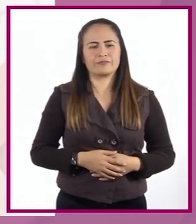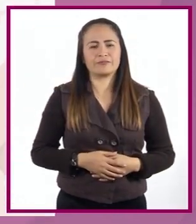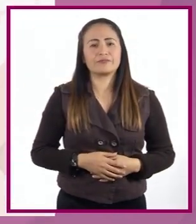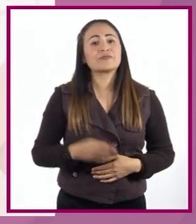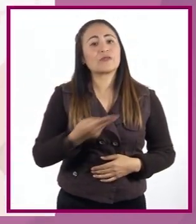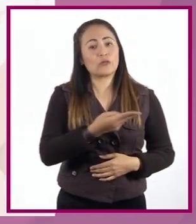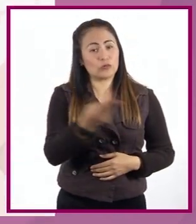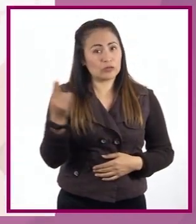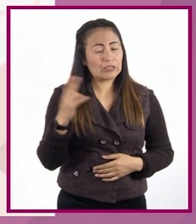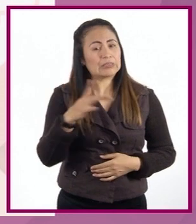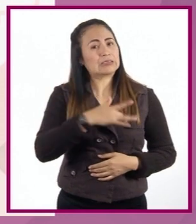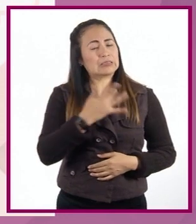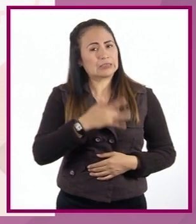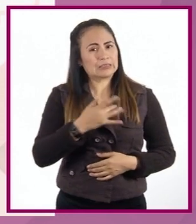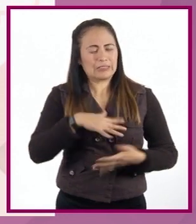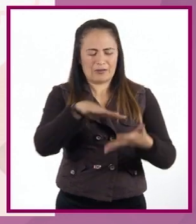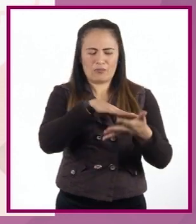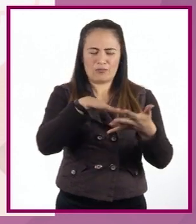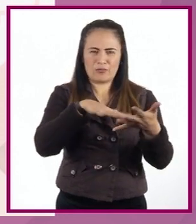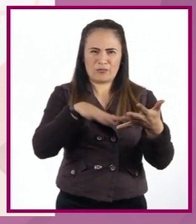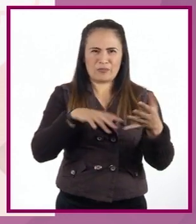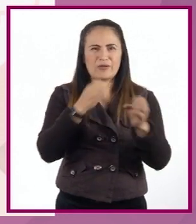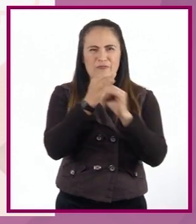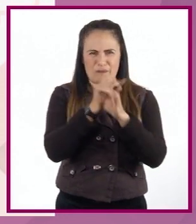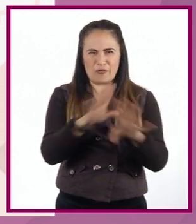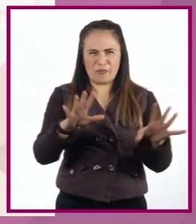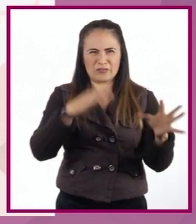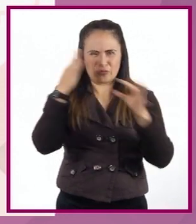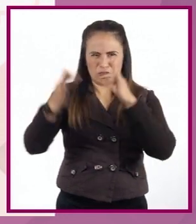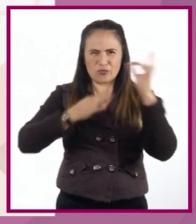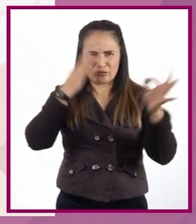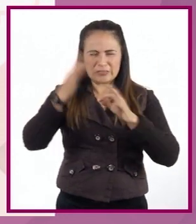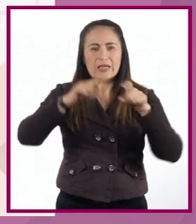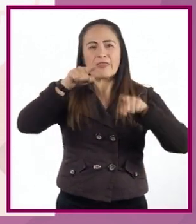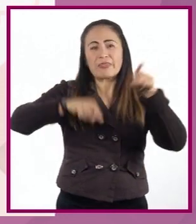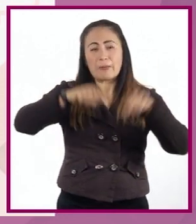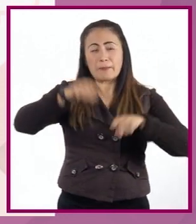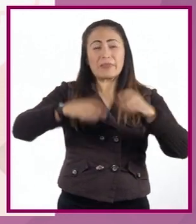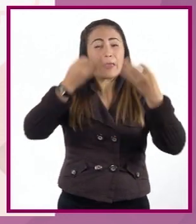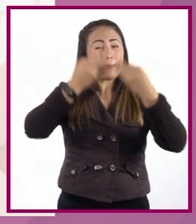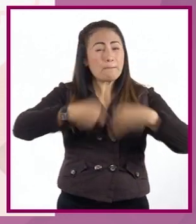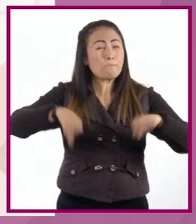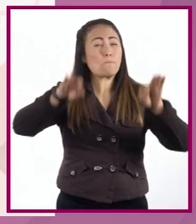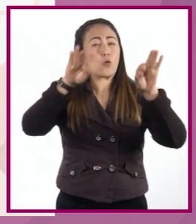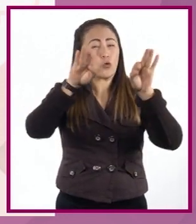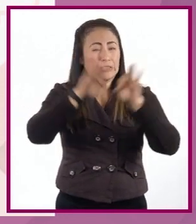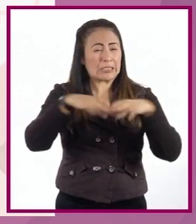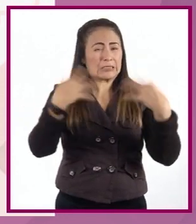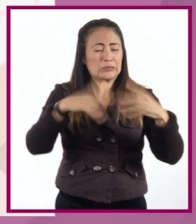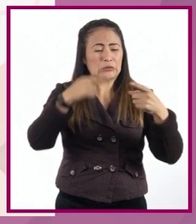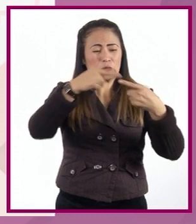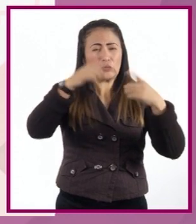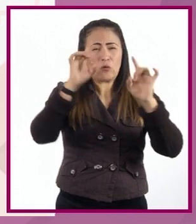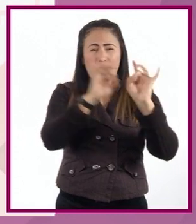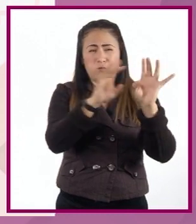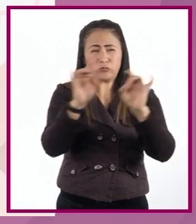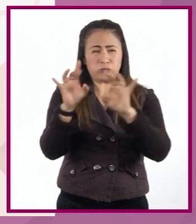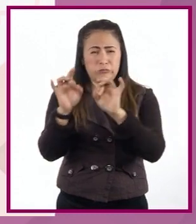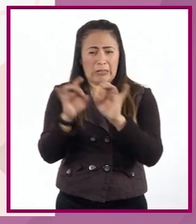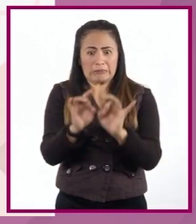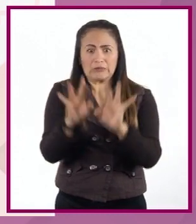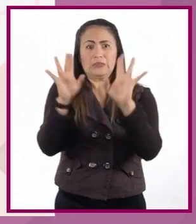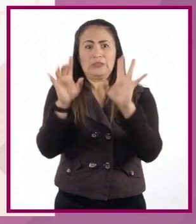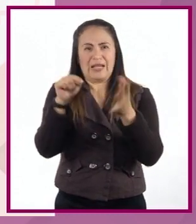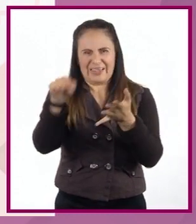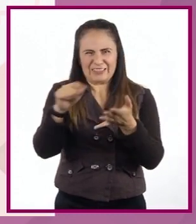que generalmente la nota informativa presenta la información según la importancia de los hechos y no en el orden en que ocurrieron, ya que, de